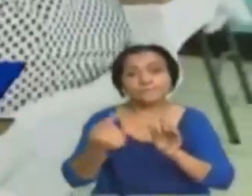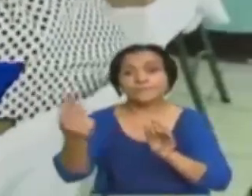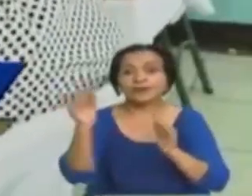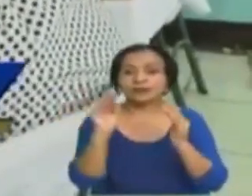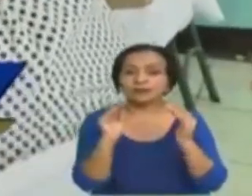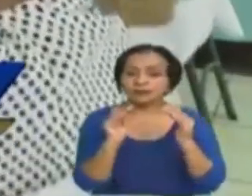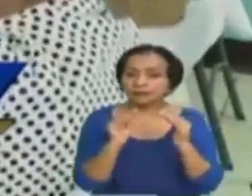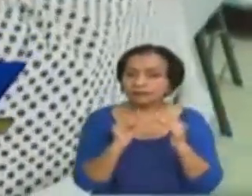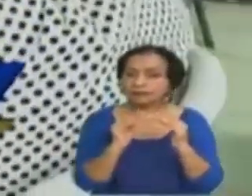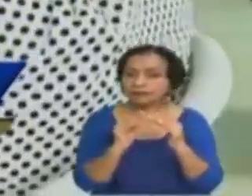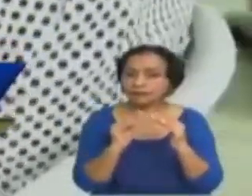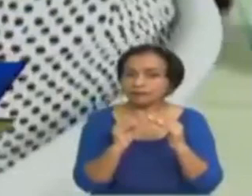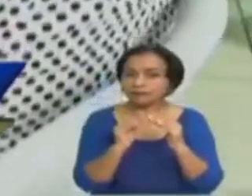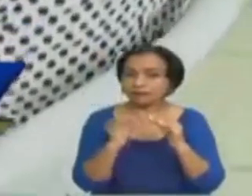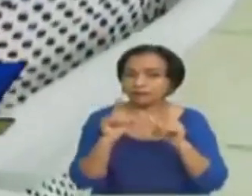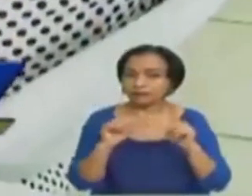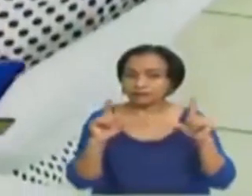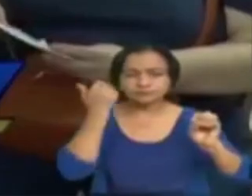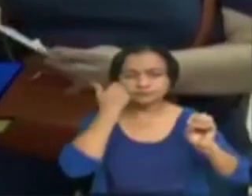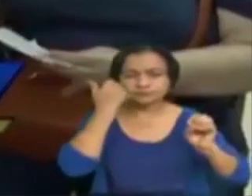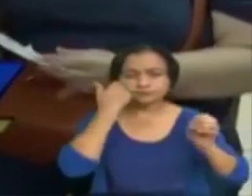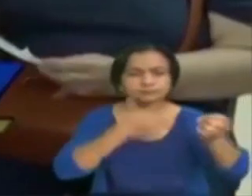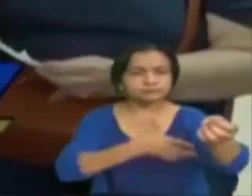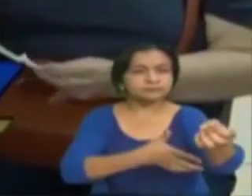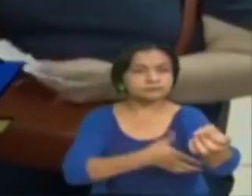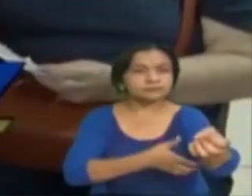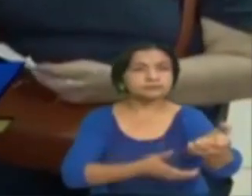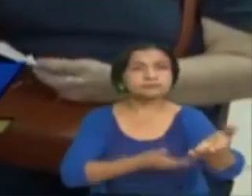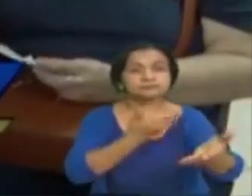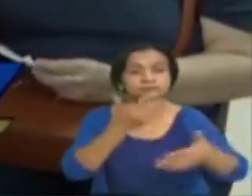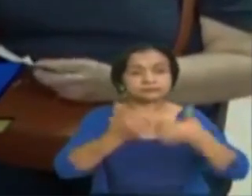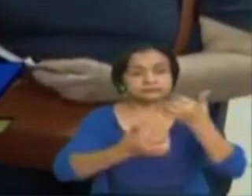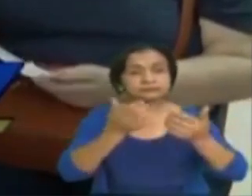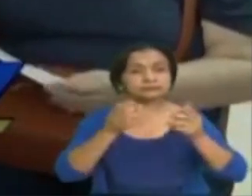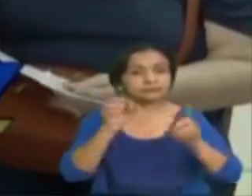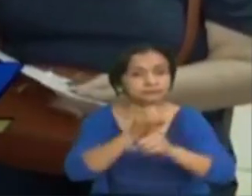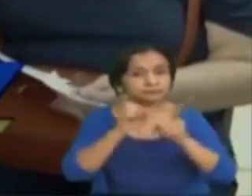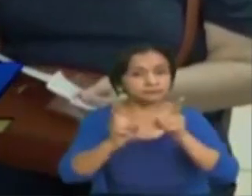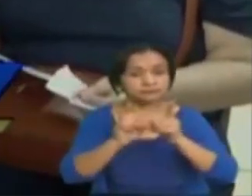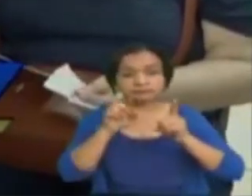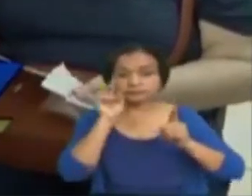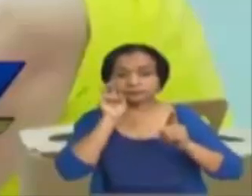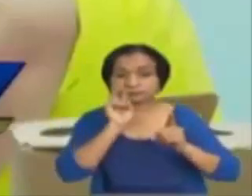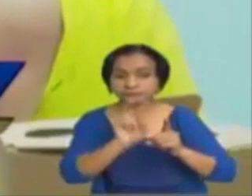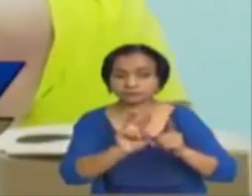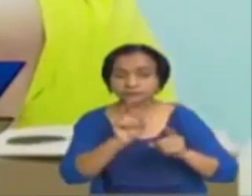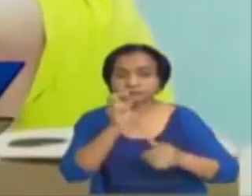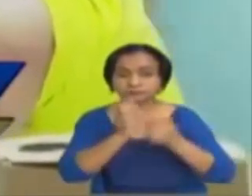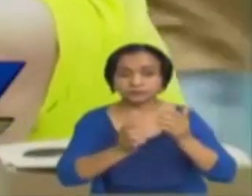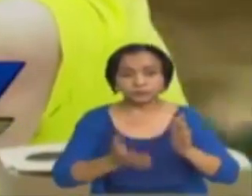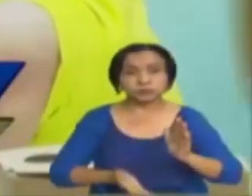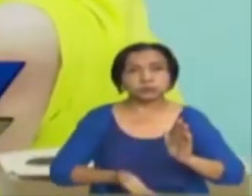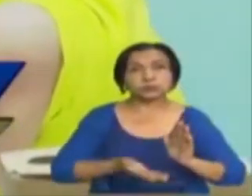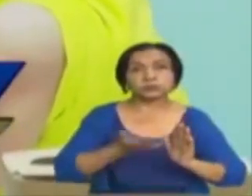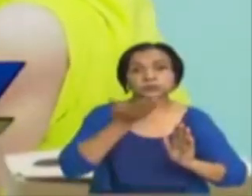que vence, vacunándonos, protegemos la salud y la vida. Mañana martes también hospital en mi